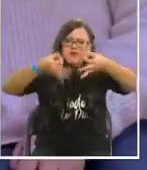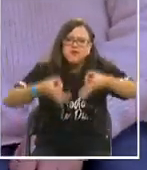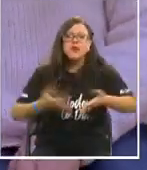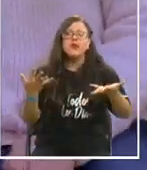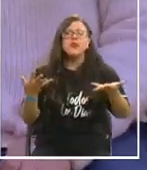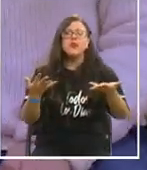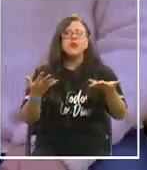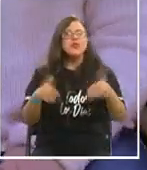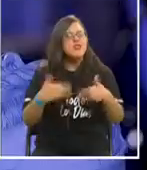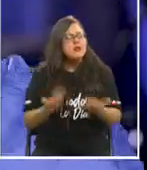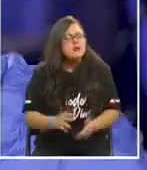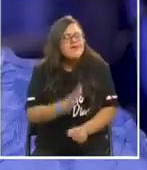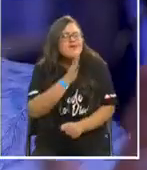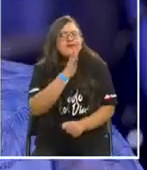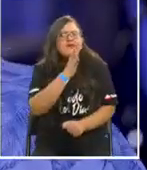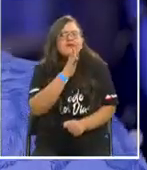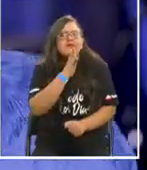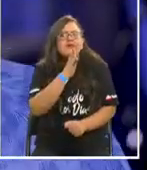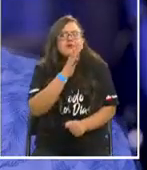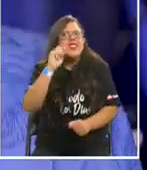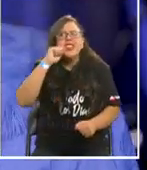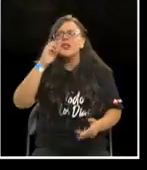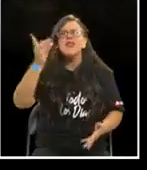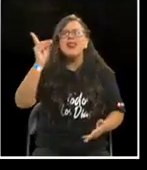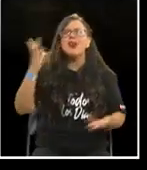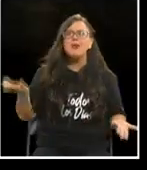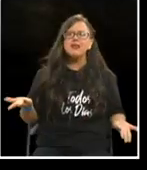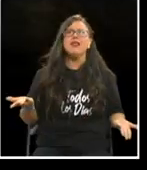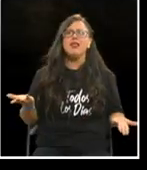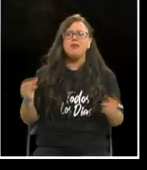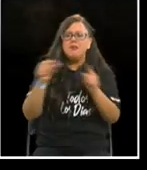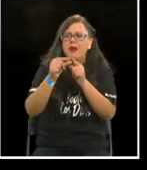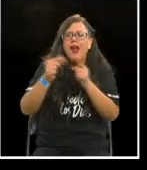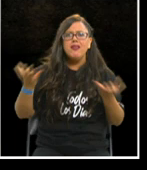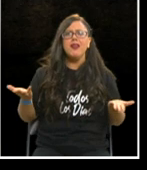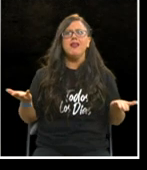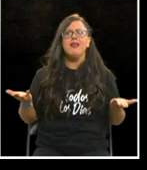sé, de repente, ¿a qué le podemos llamar discapacidad?